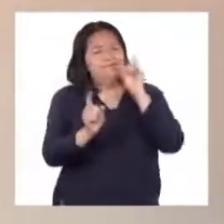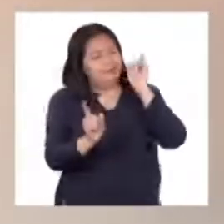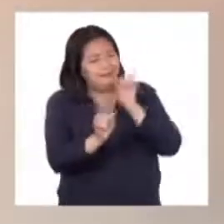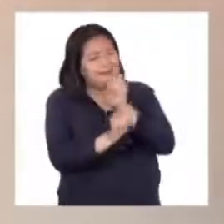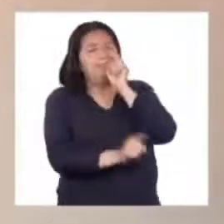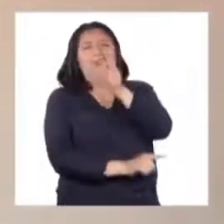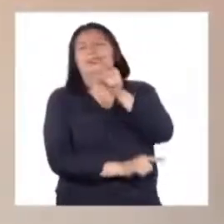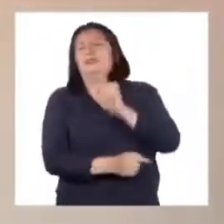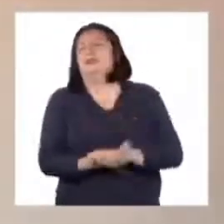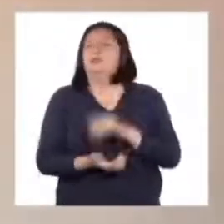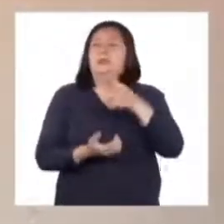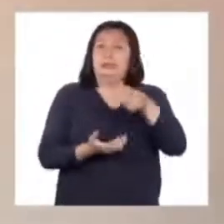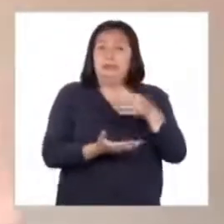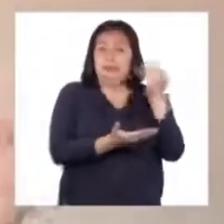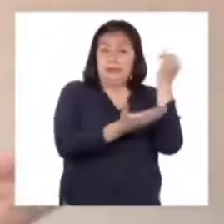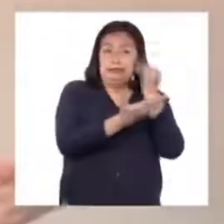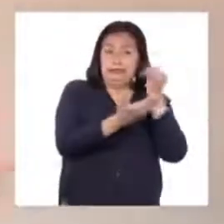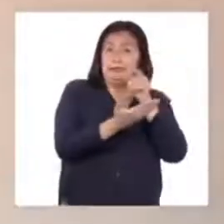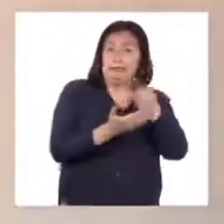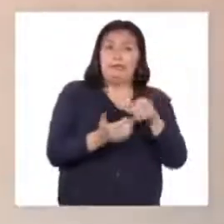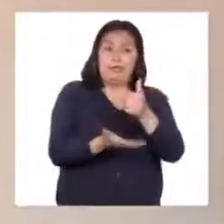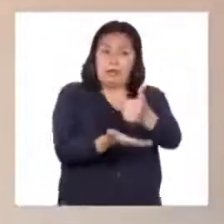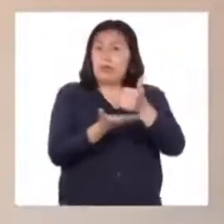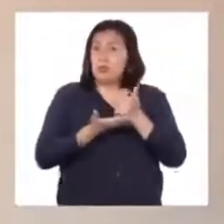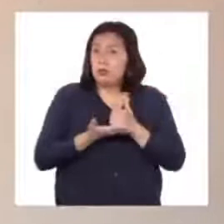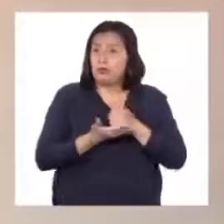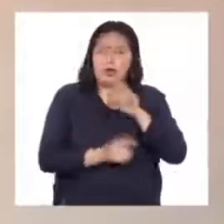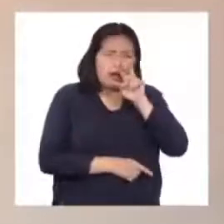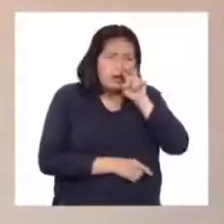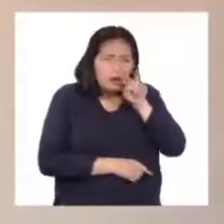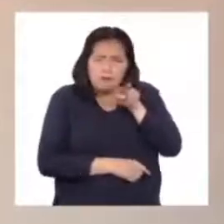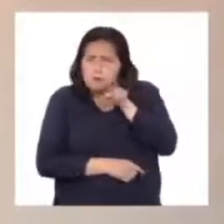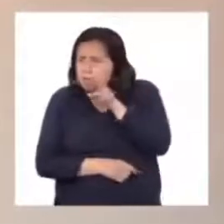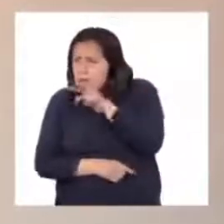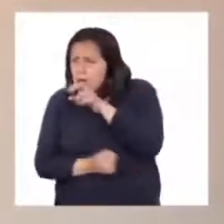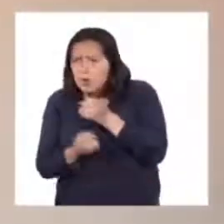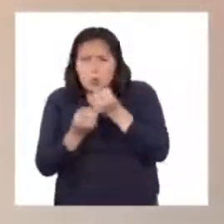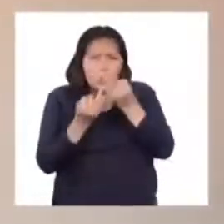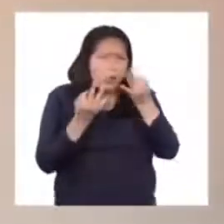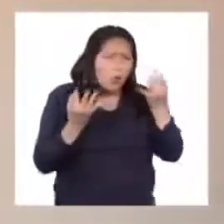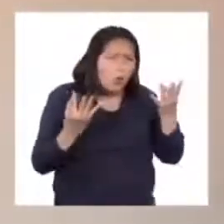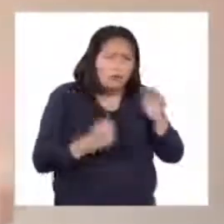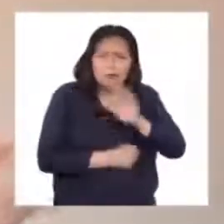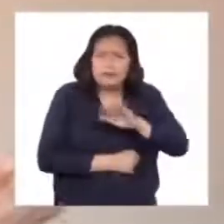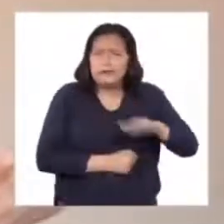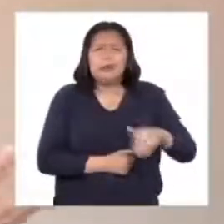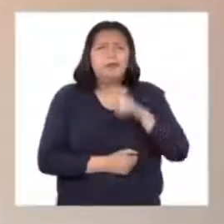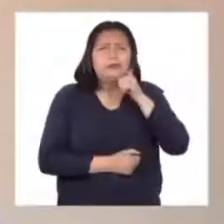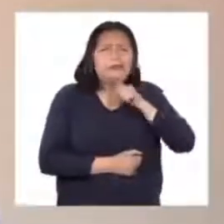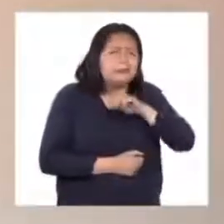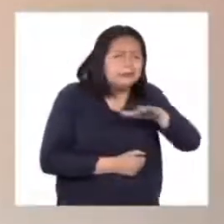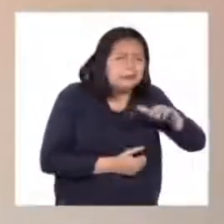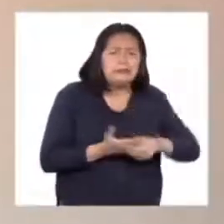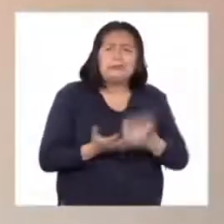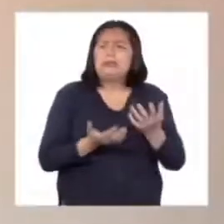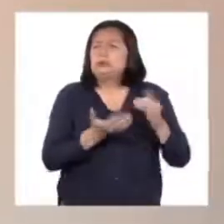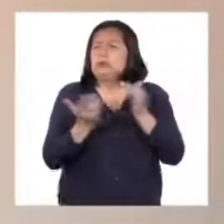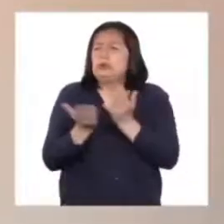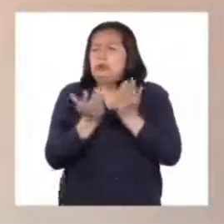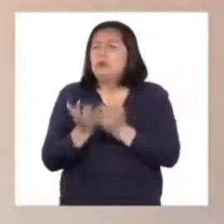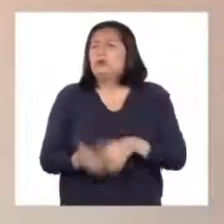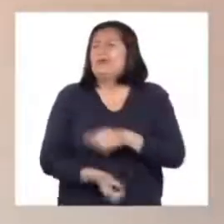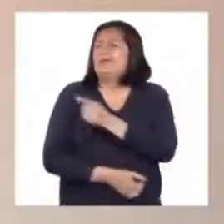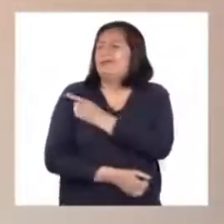Exacto. Este gráfico de barras ayuda a identificar cuántos niños y niñas cursan en cada